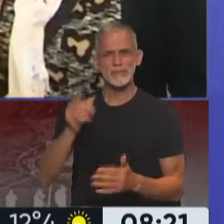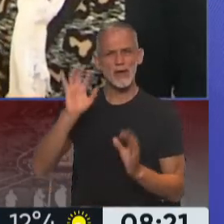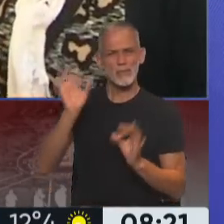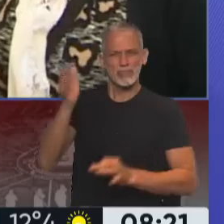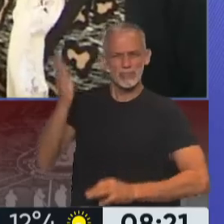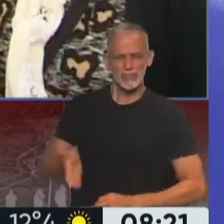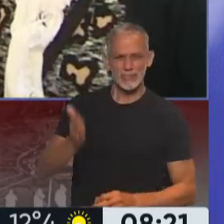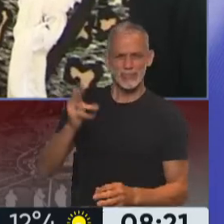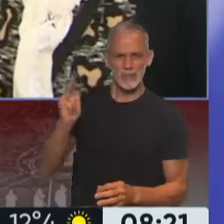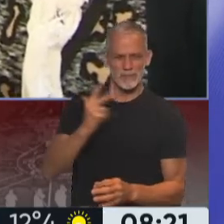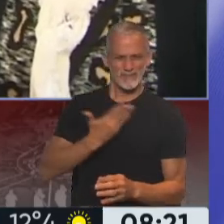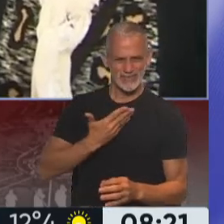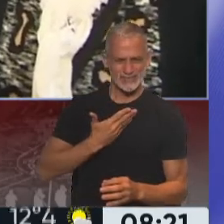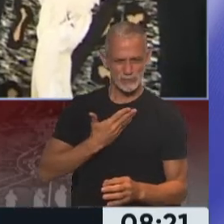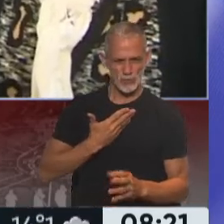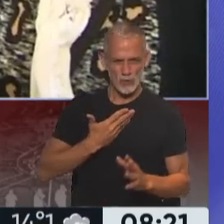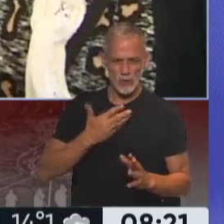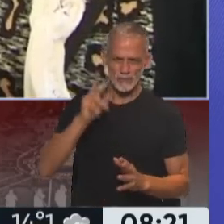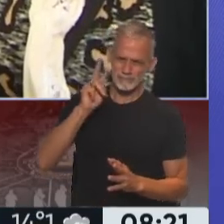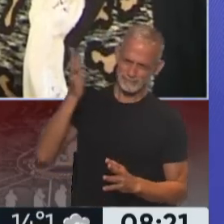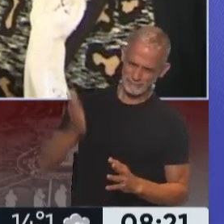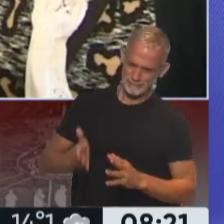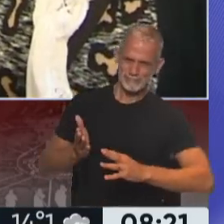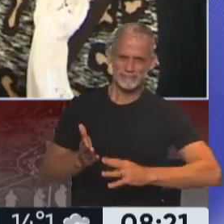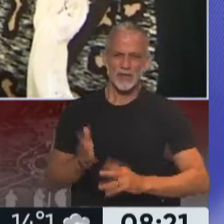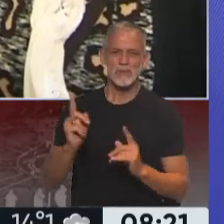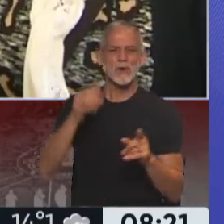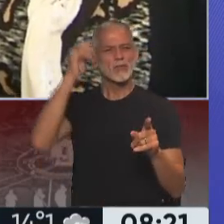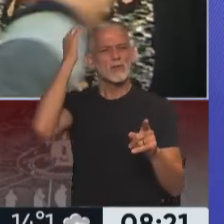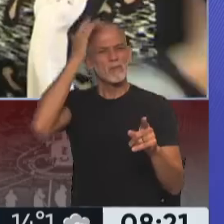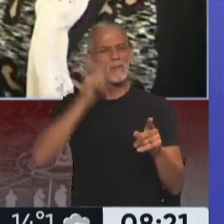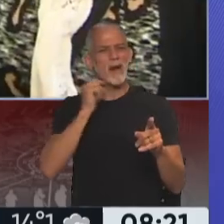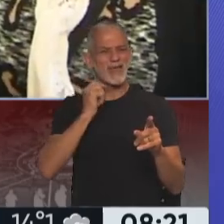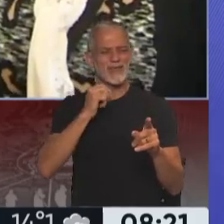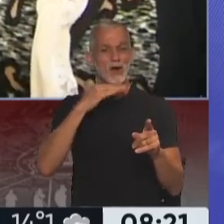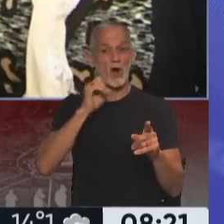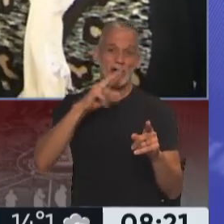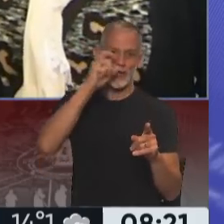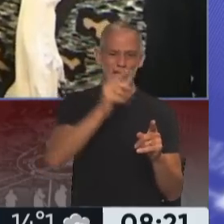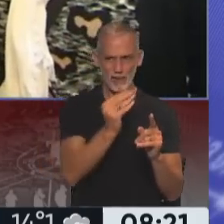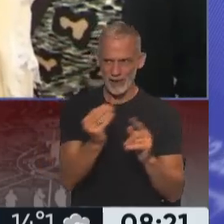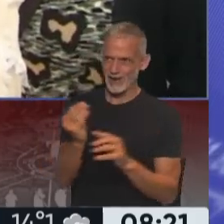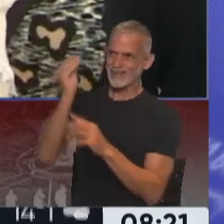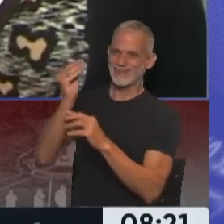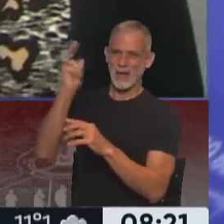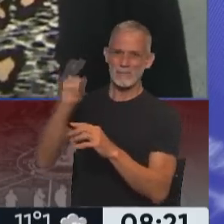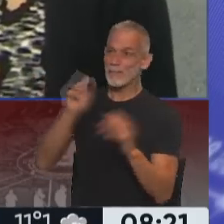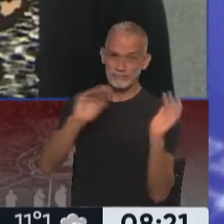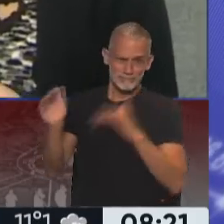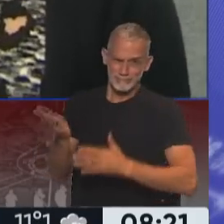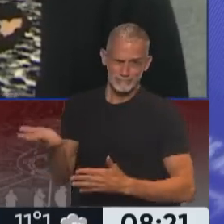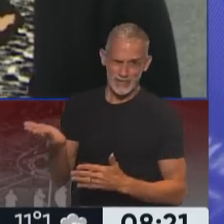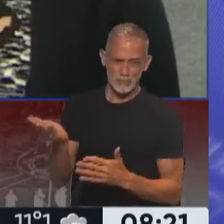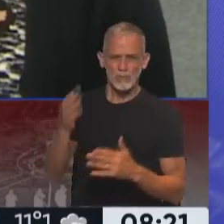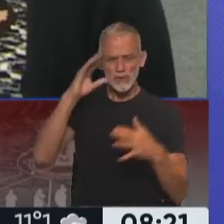él, ¿no? Se lo notaba como cuando era el padre Jorge y también cuando era el Papa Francisco. Tal cual, es que